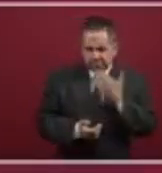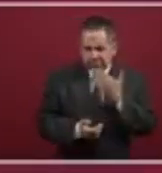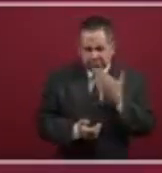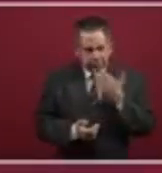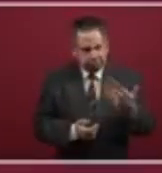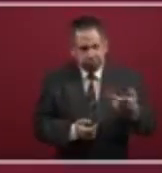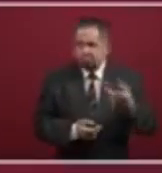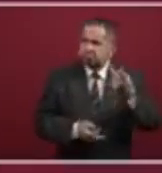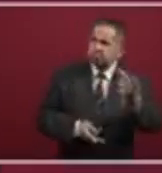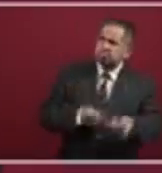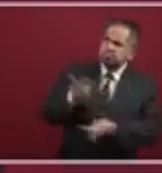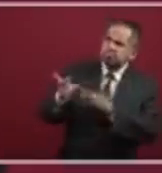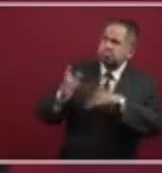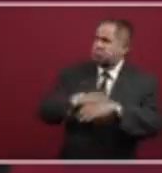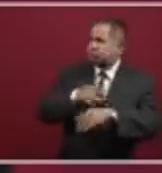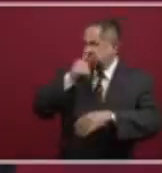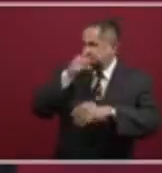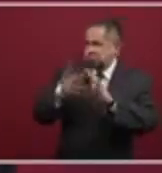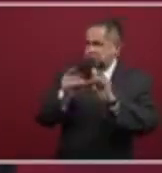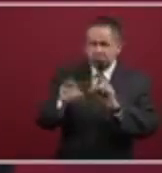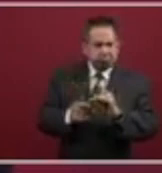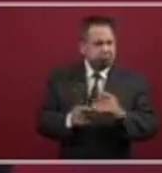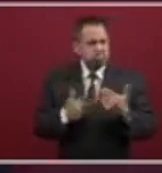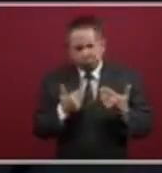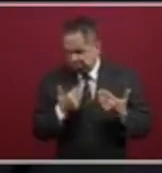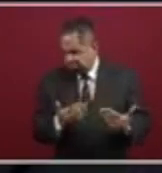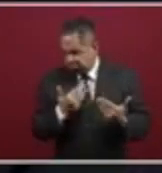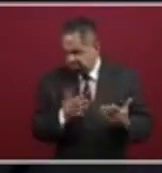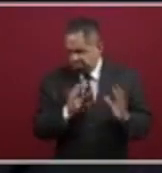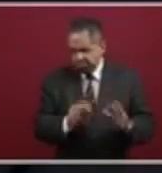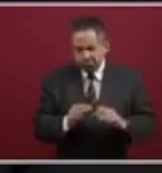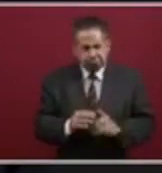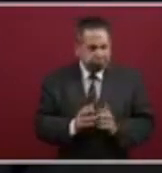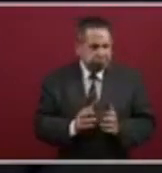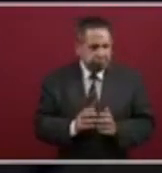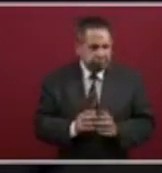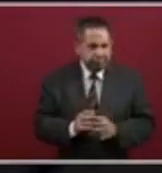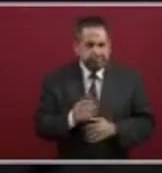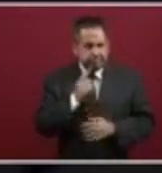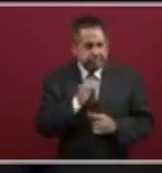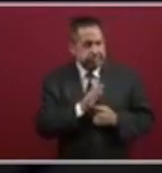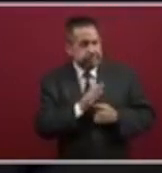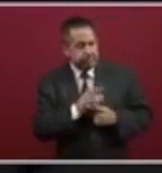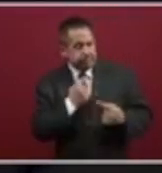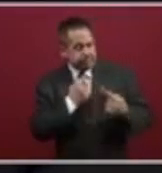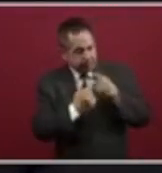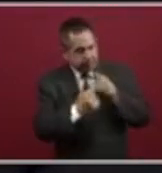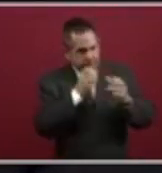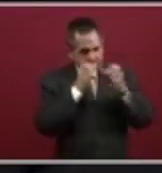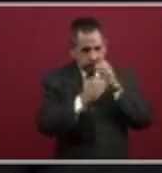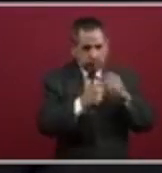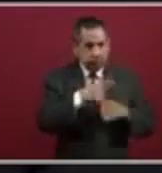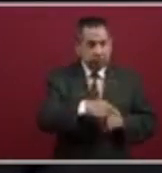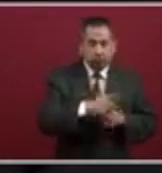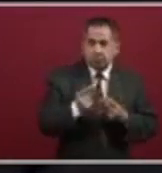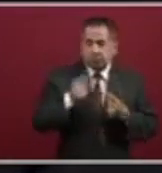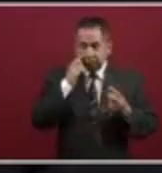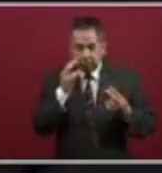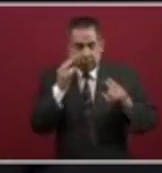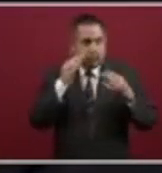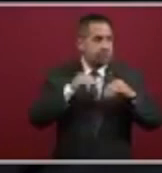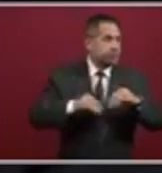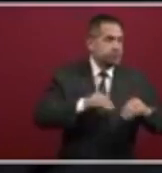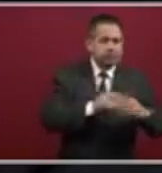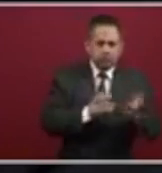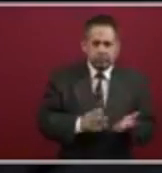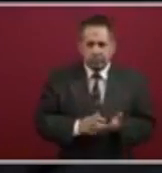cuestionamientos, que haya críticas. Al contrario, eso demuestra que es una sociedad viva,